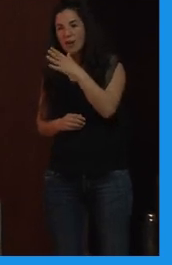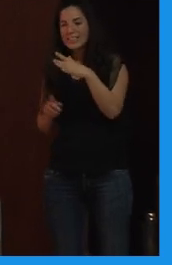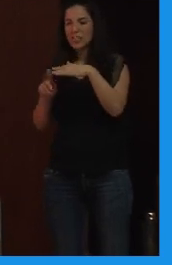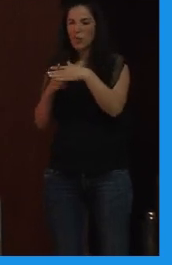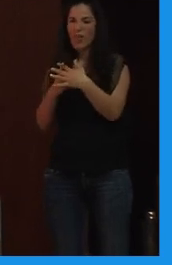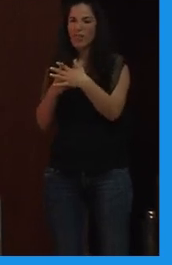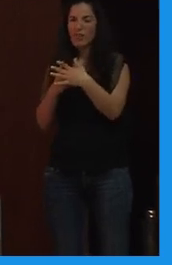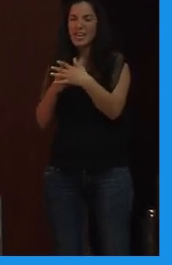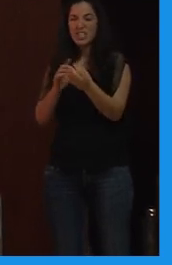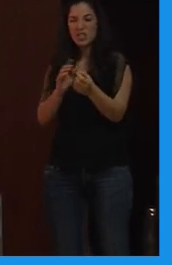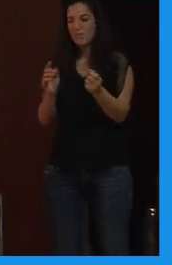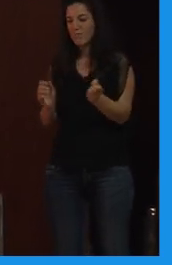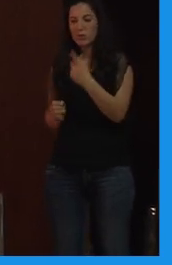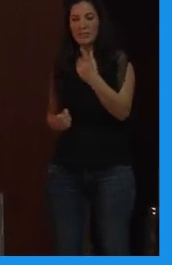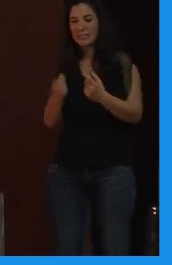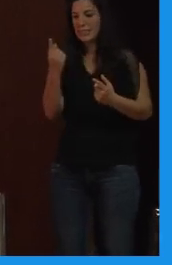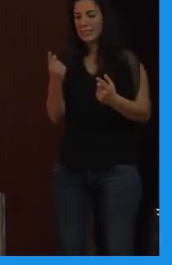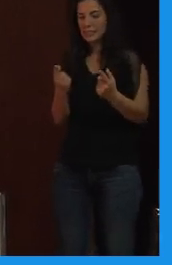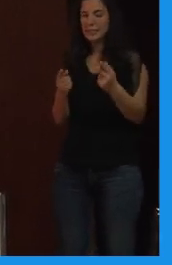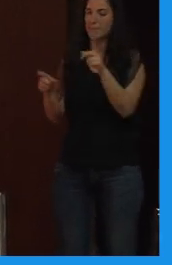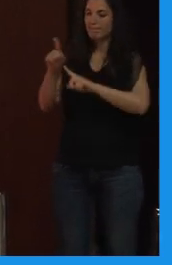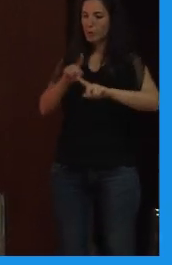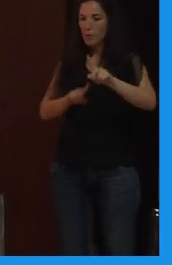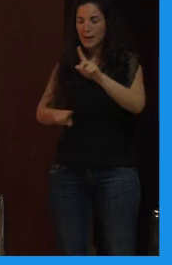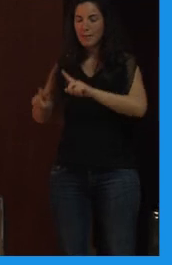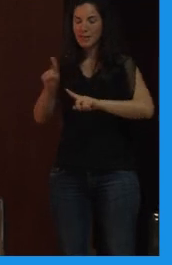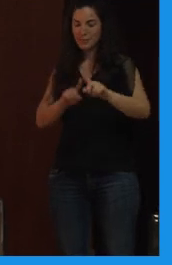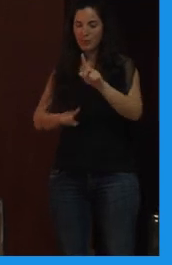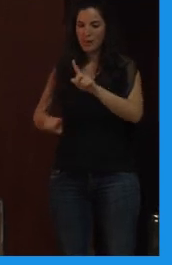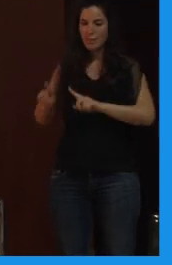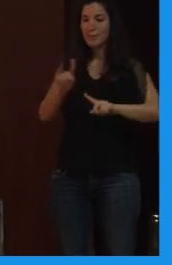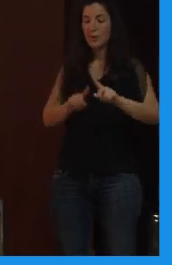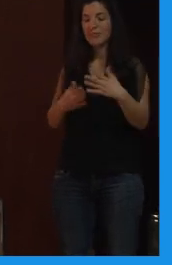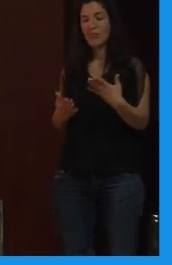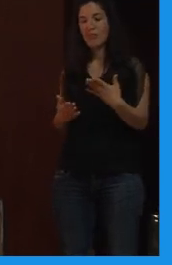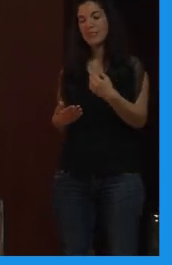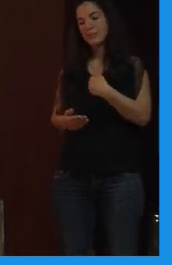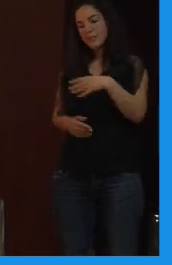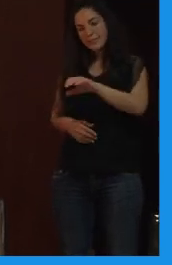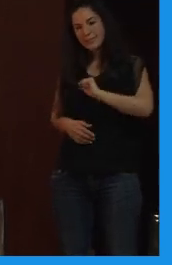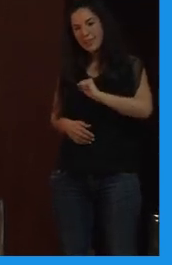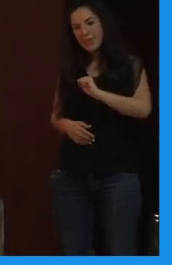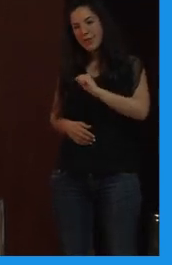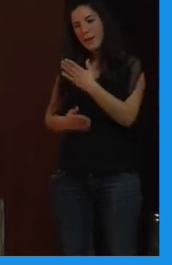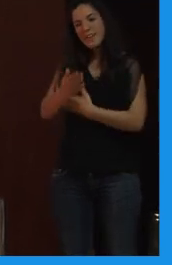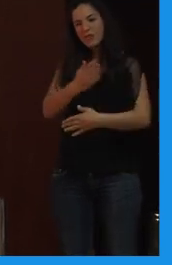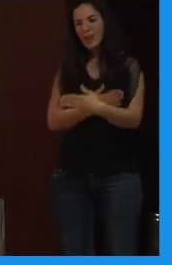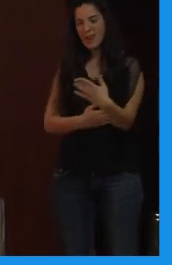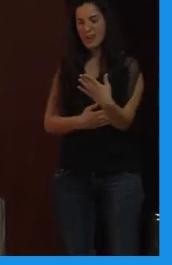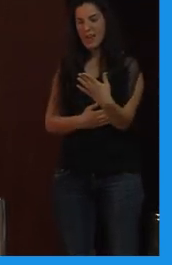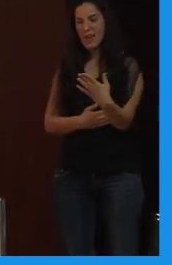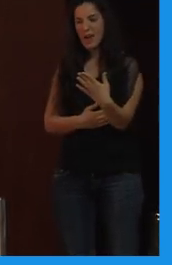por cierto, yo pienso que sí vais mejorando. Y ya os digo, me alegro y no entiendo que la minusvalía hasta ahora no